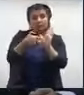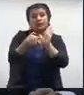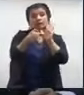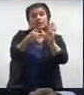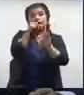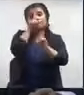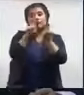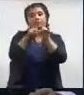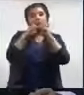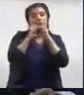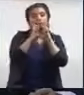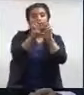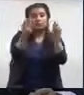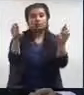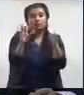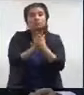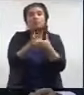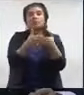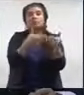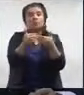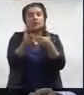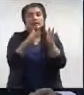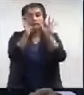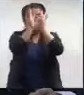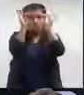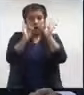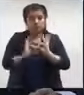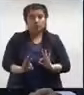y divulgación por cualquier medio.